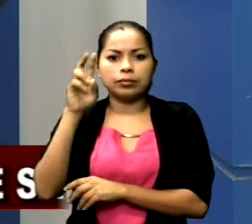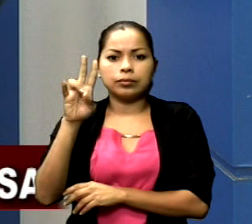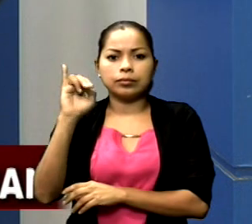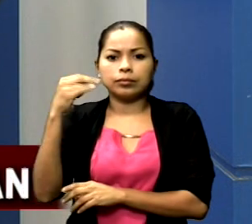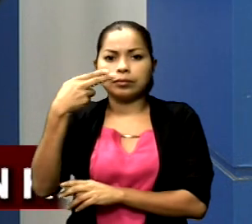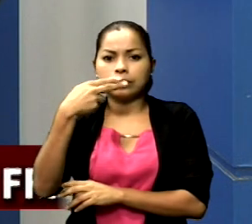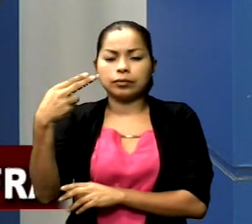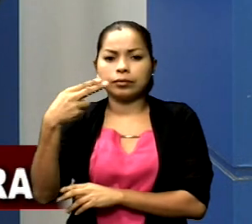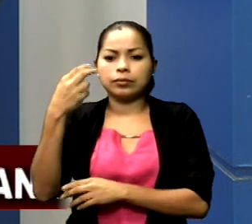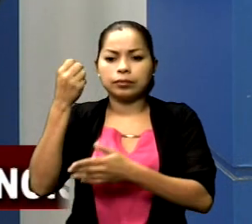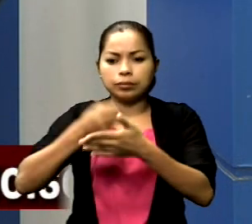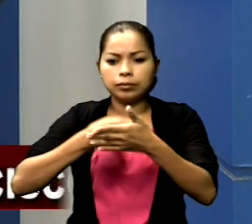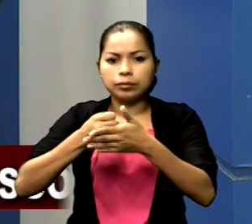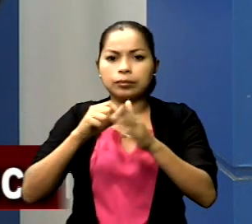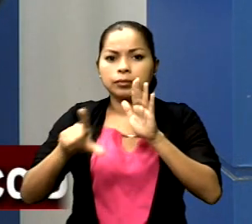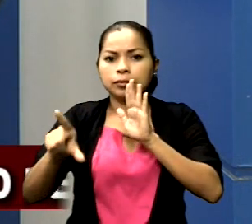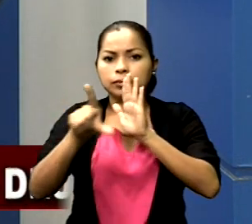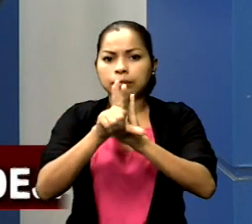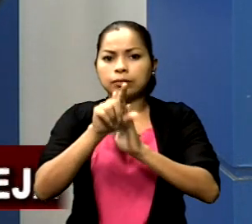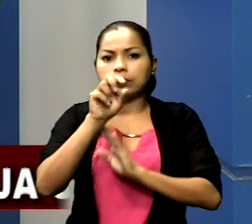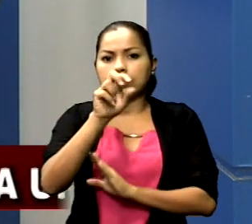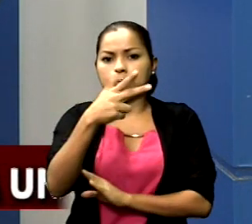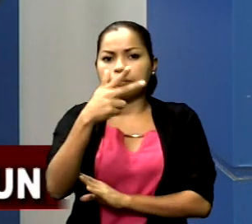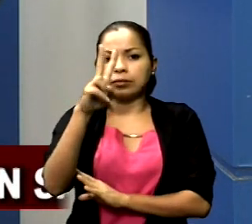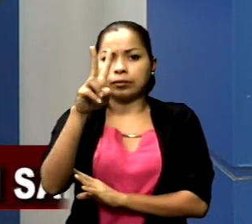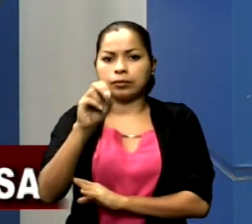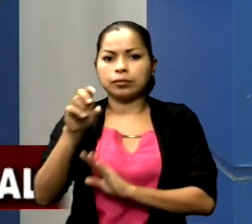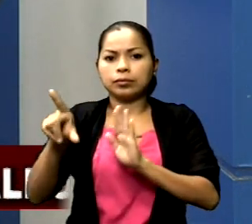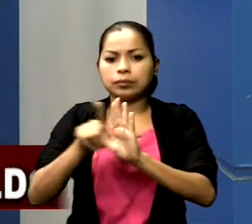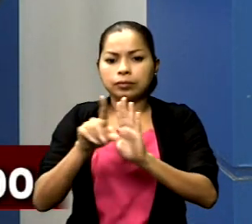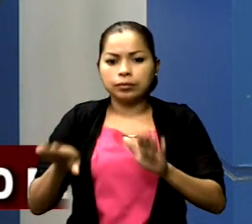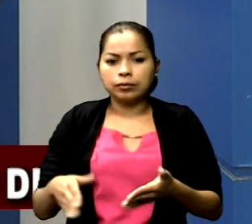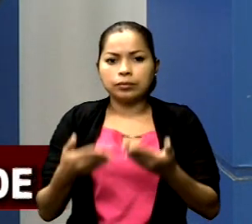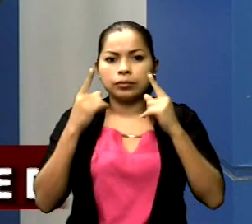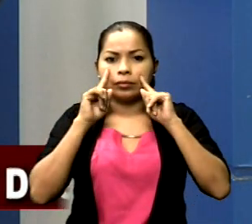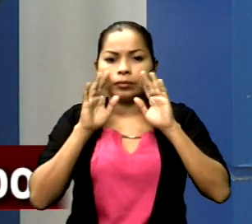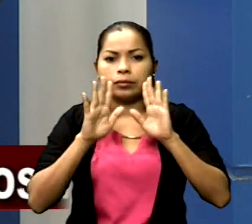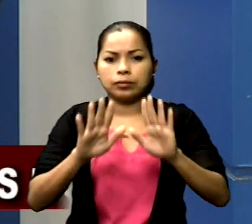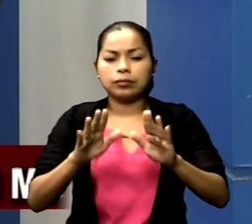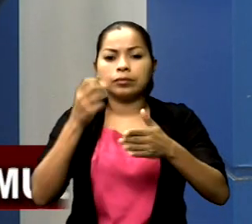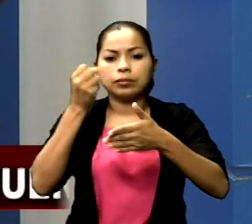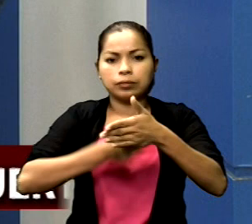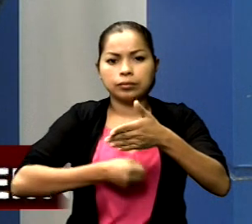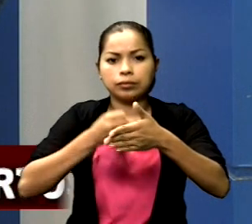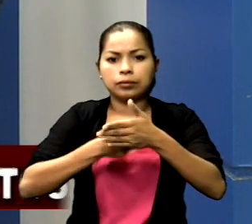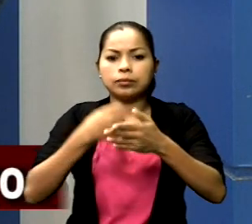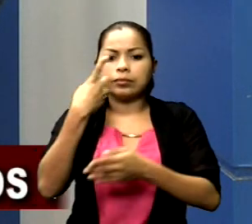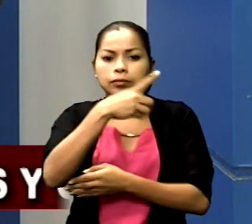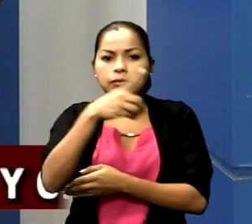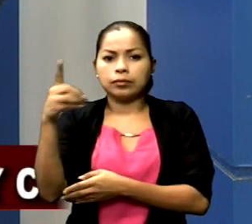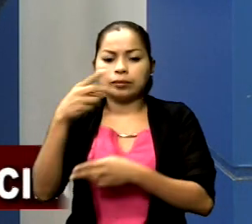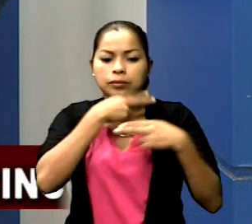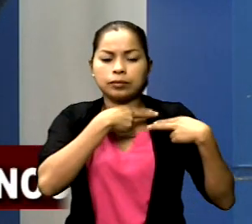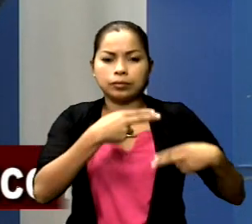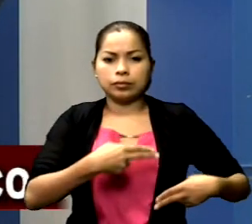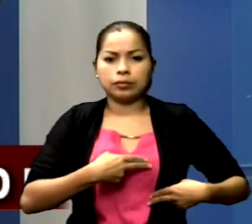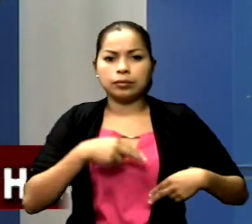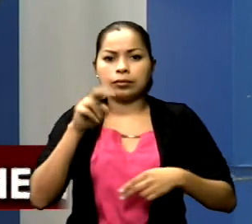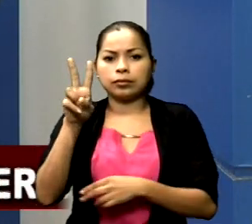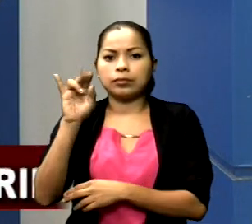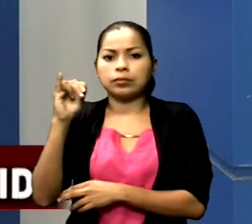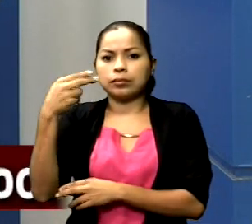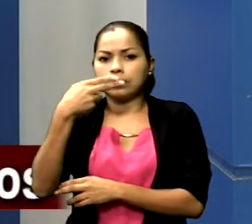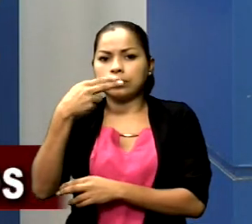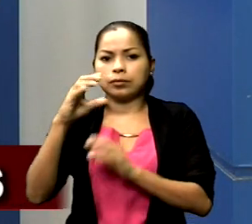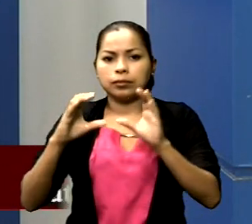VIH fue fortalecida con la Ley 820, Ley de Promoción, Protección y Defensa de los Derechos Humanos ante el